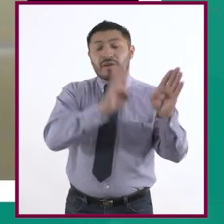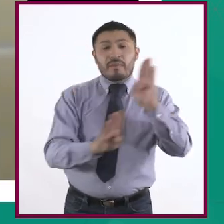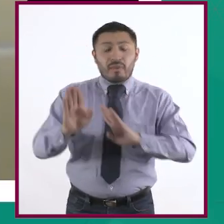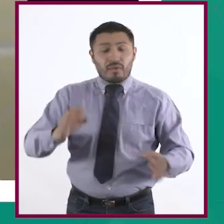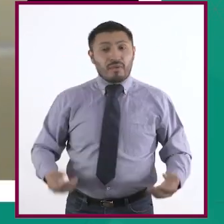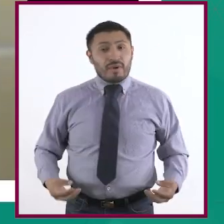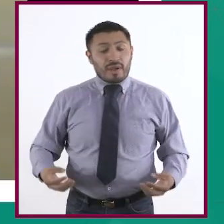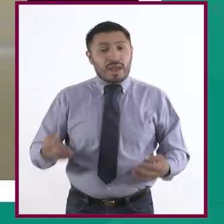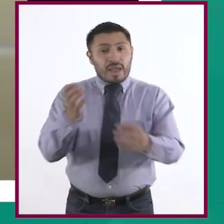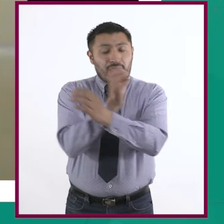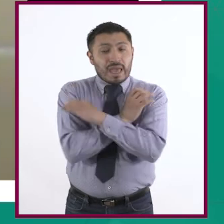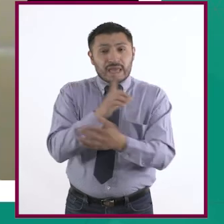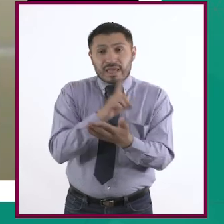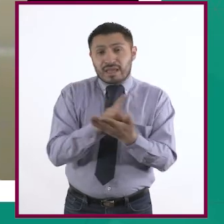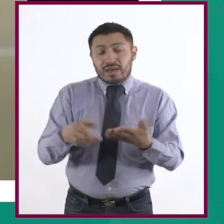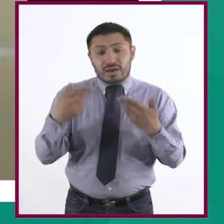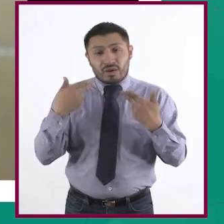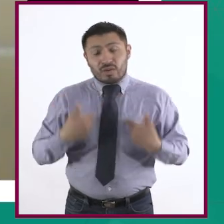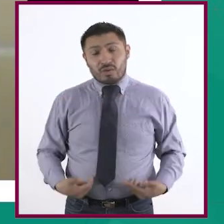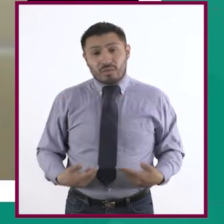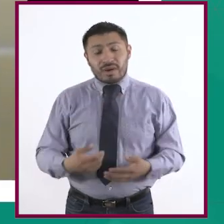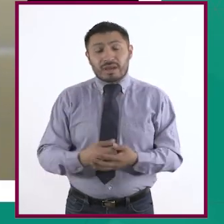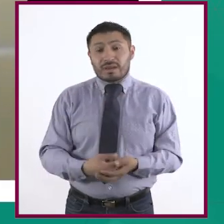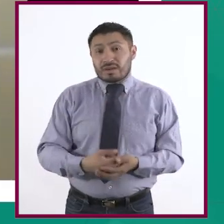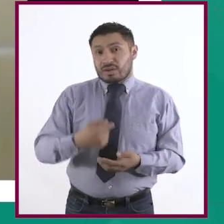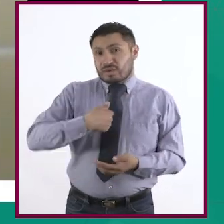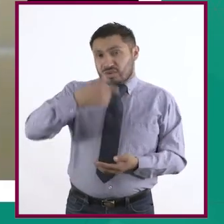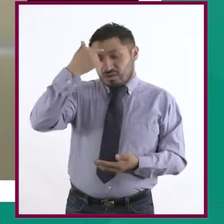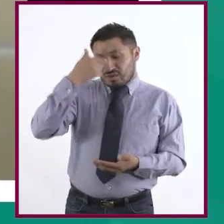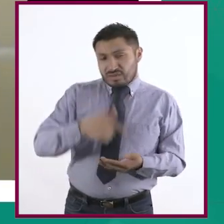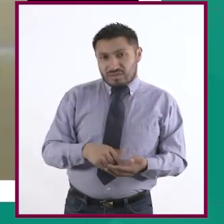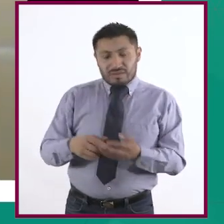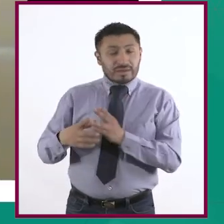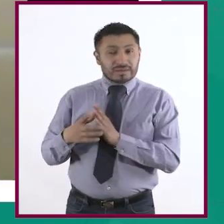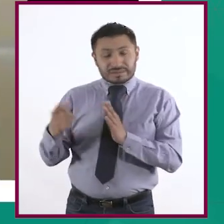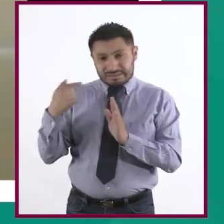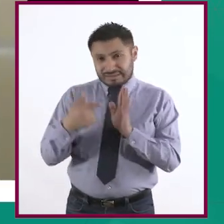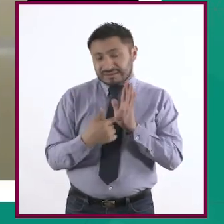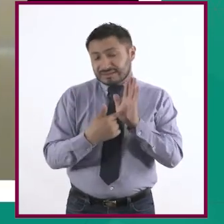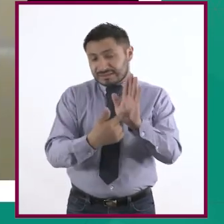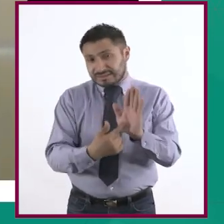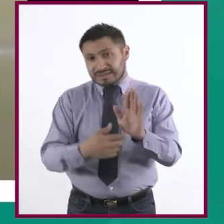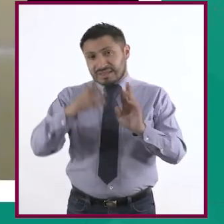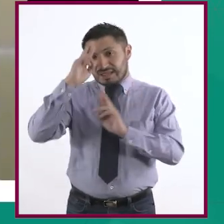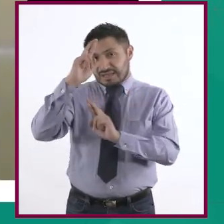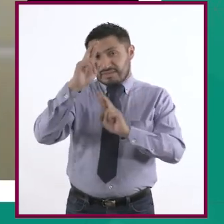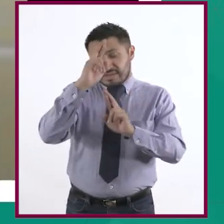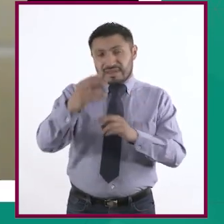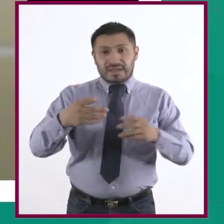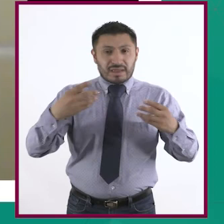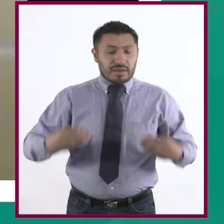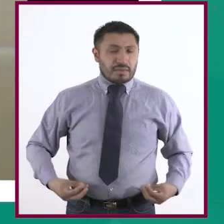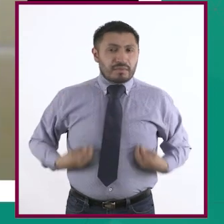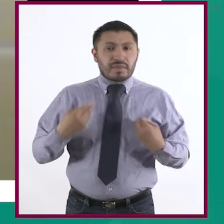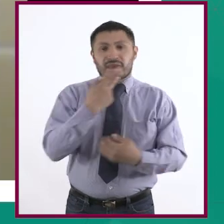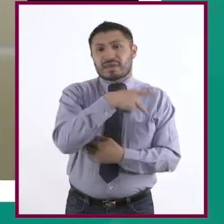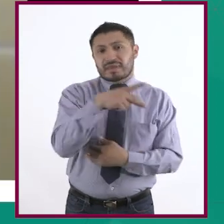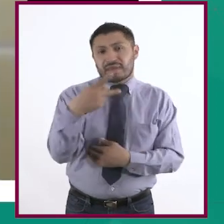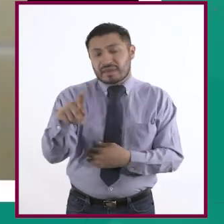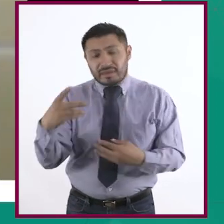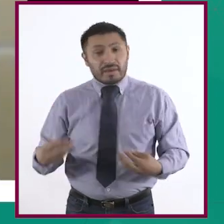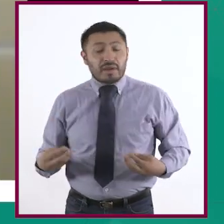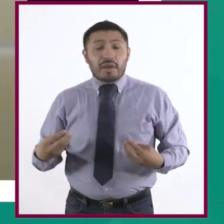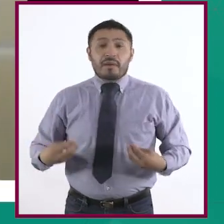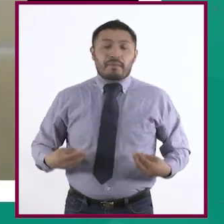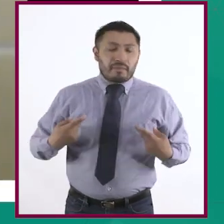de Autonomía y Responsabilidad Individual, nos dice que respetar la autonomía de la persona en la que se refiere a la facultad de adoptar